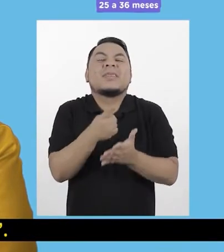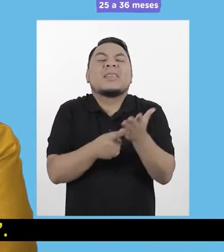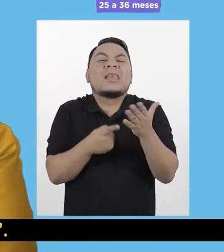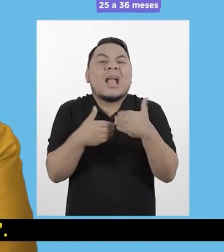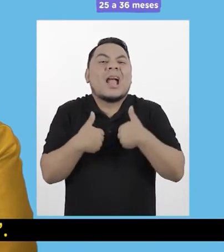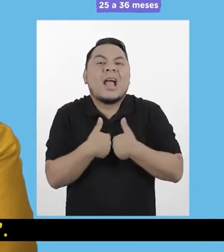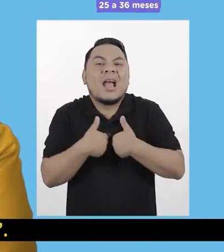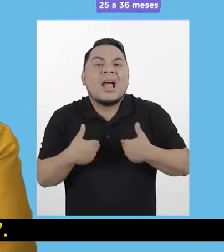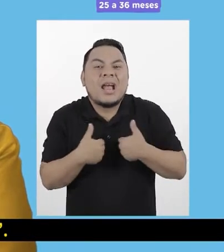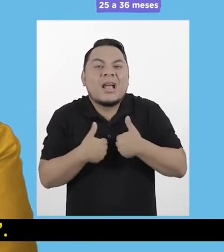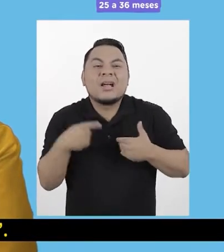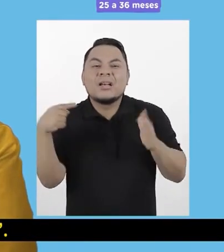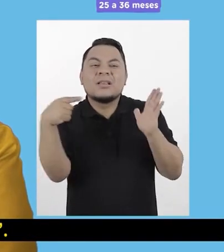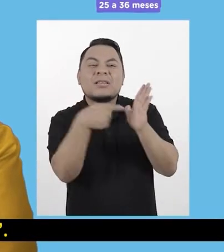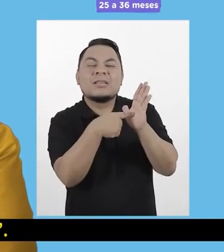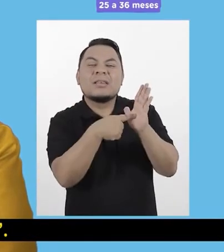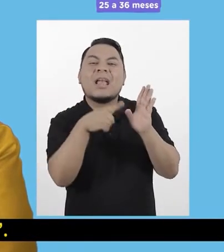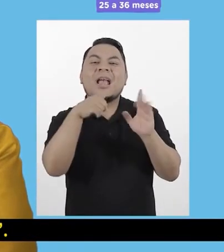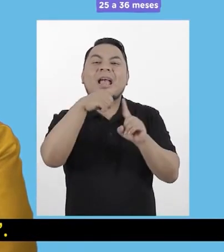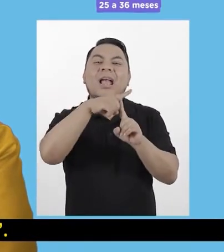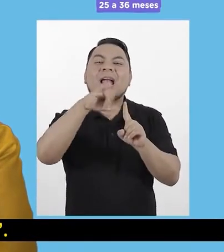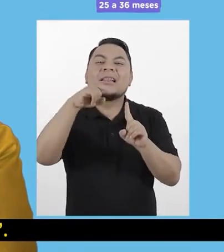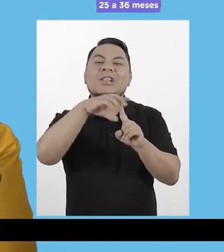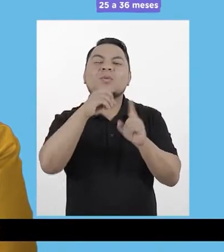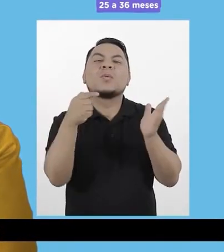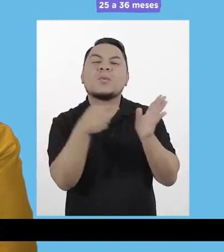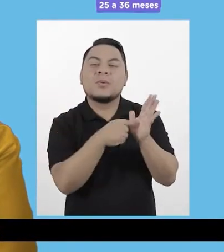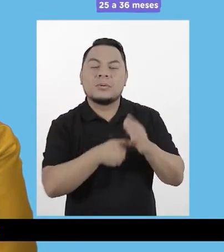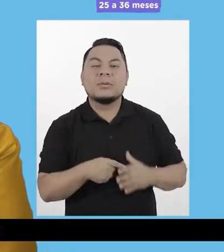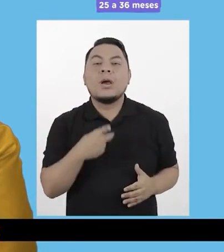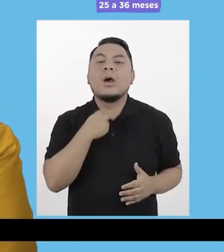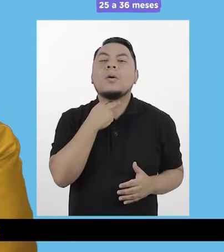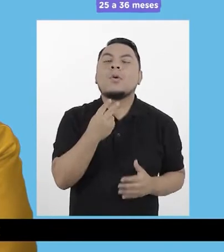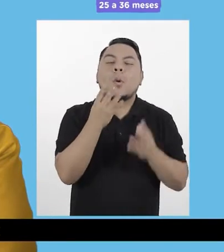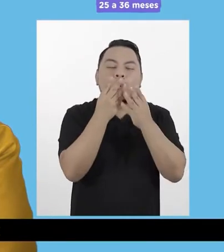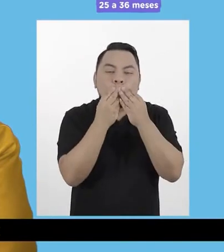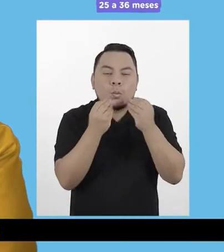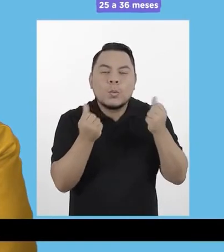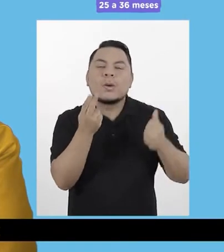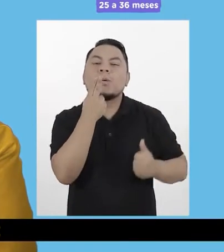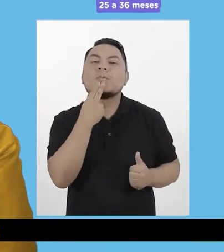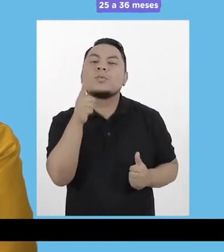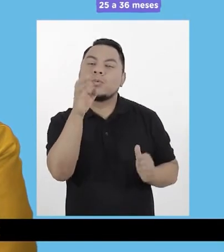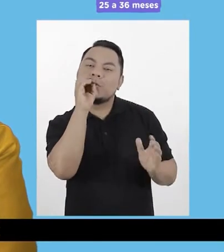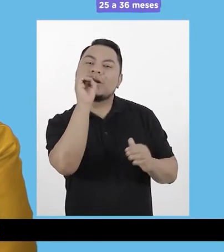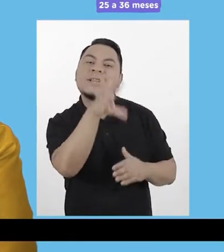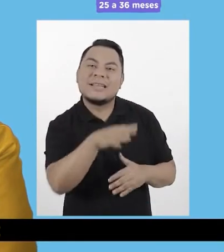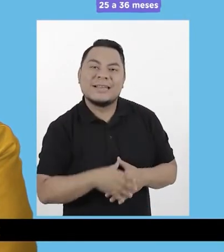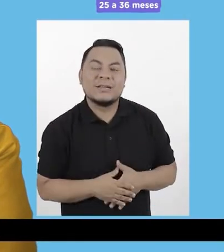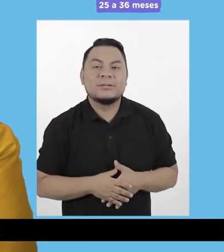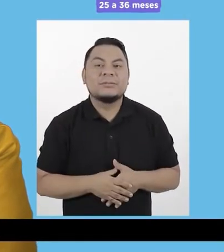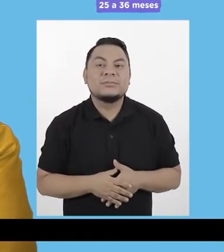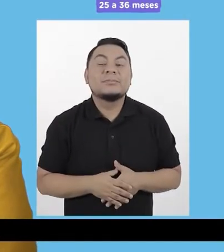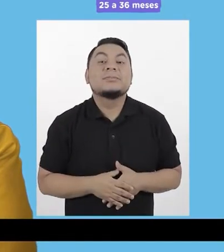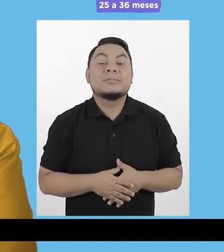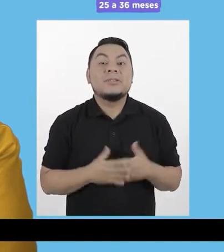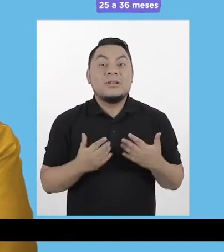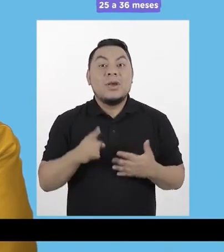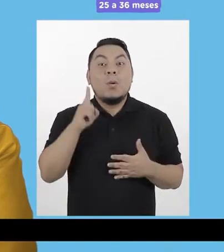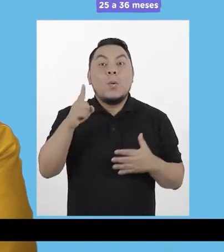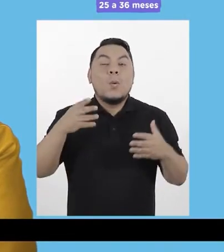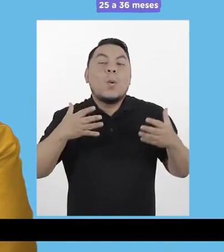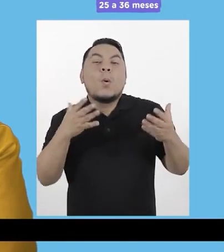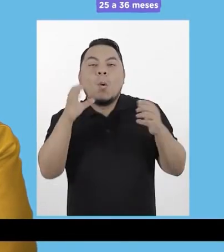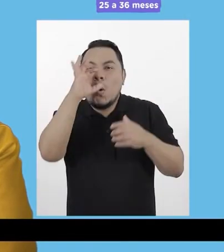¿Qué animales señala Tito? Con voz suave y tierna, dile: